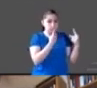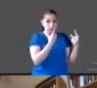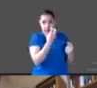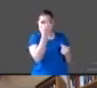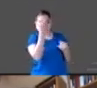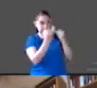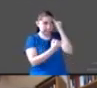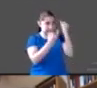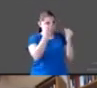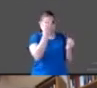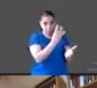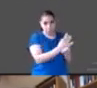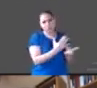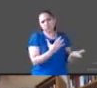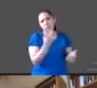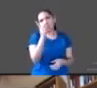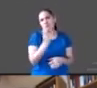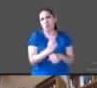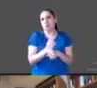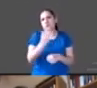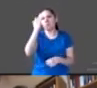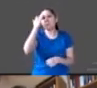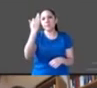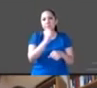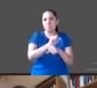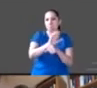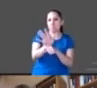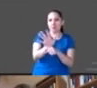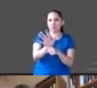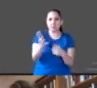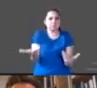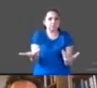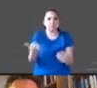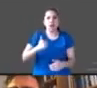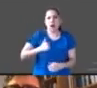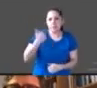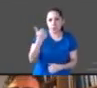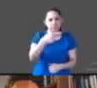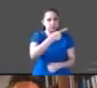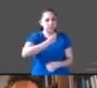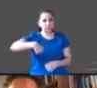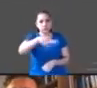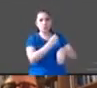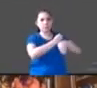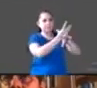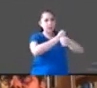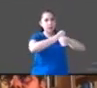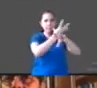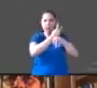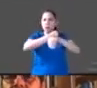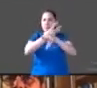ayudó y nos obligó abrir este diálogo virtual que vimos muy rápidamente, que tuvo mucha, mucha